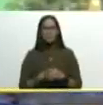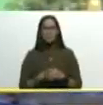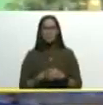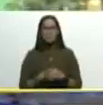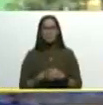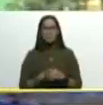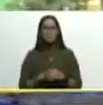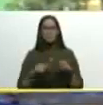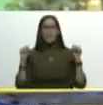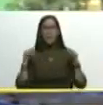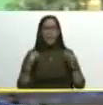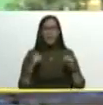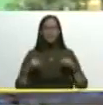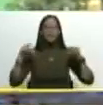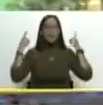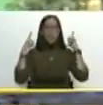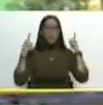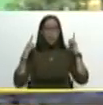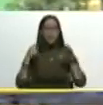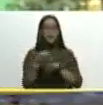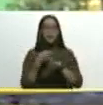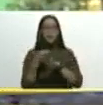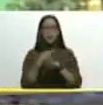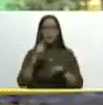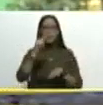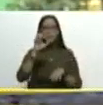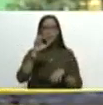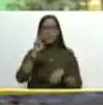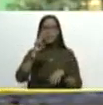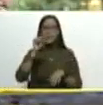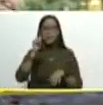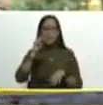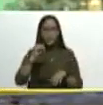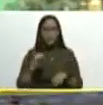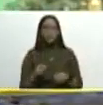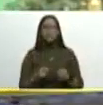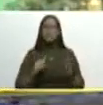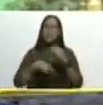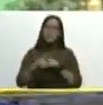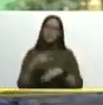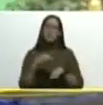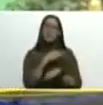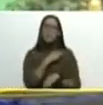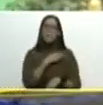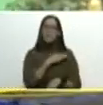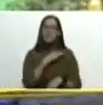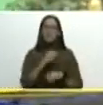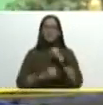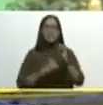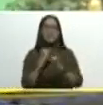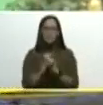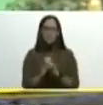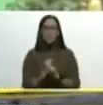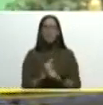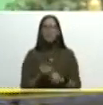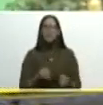Aquí en La Guaira, al gobernador Terán, que le mandé en una misión internacional, está viajando por una misión que le